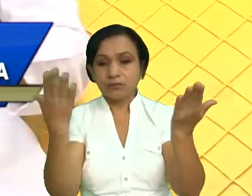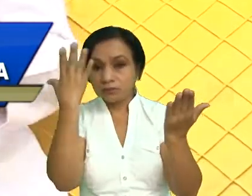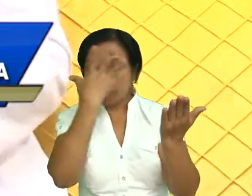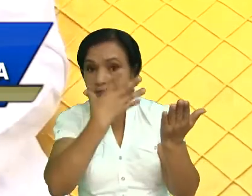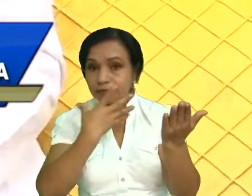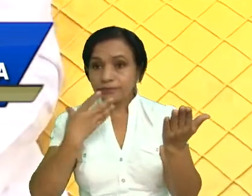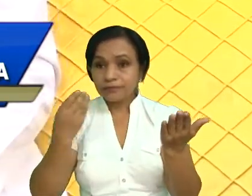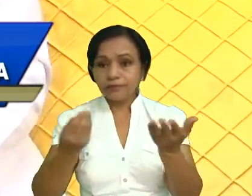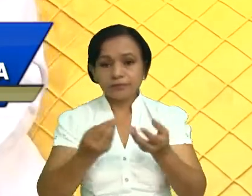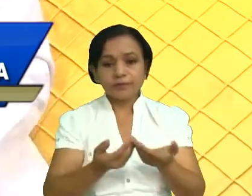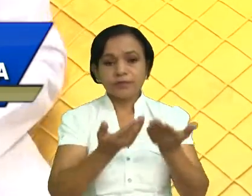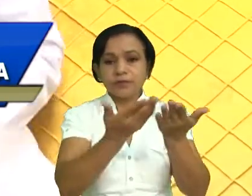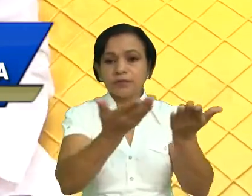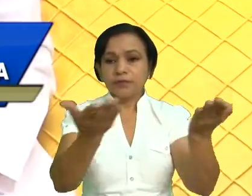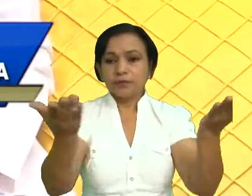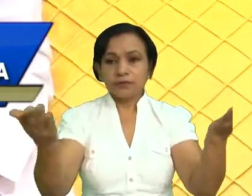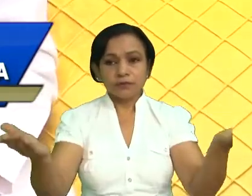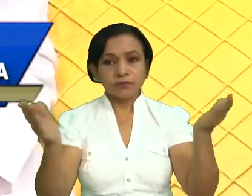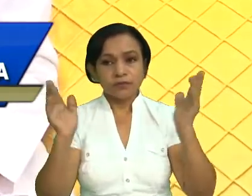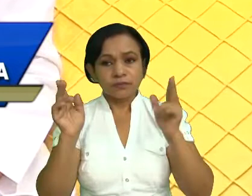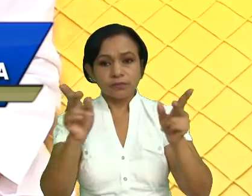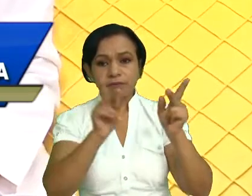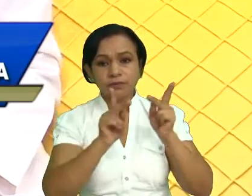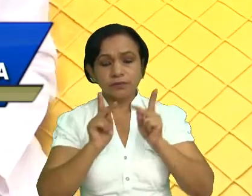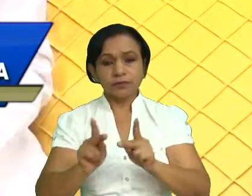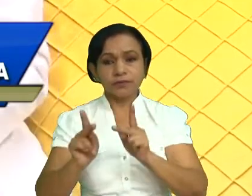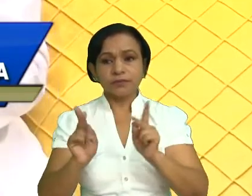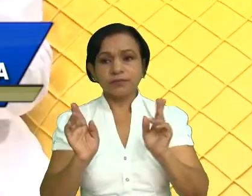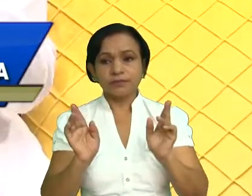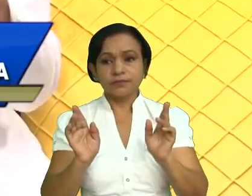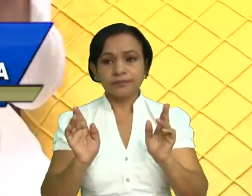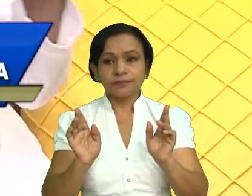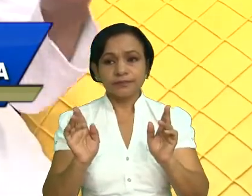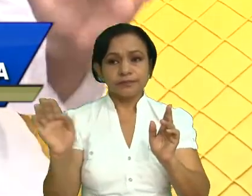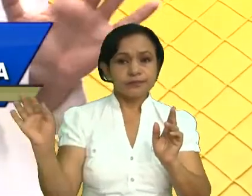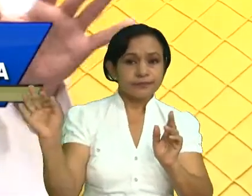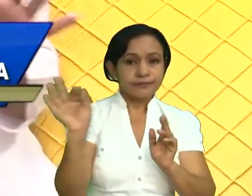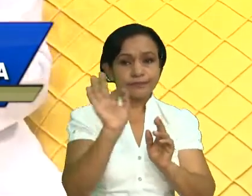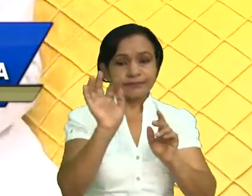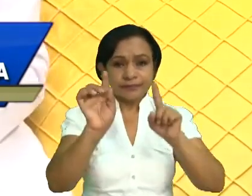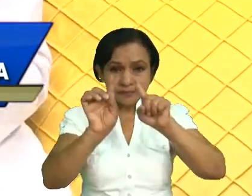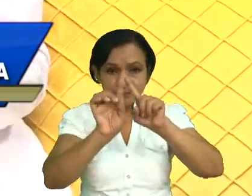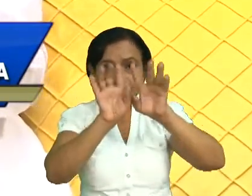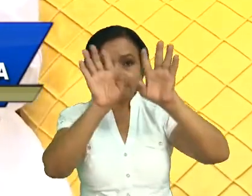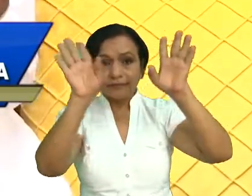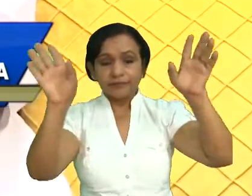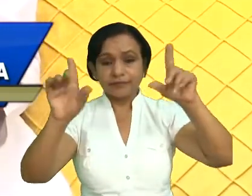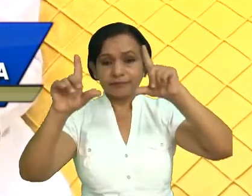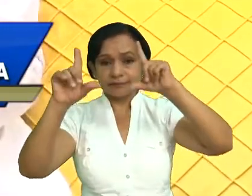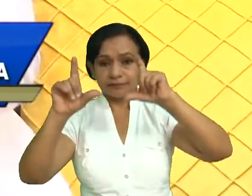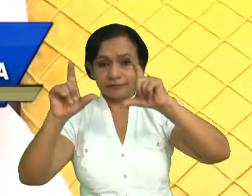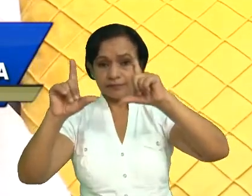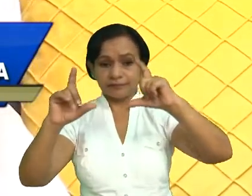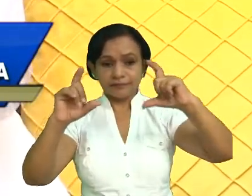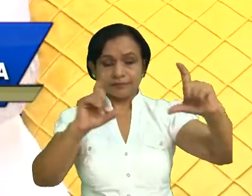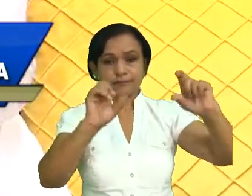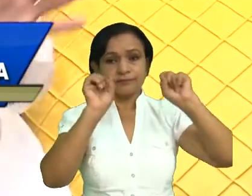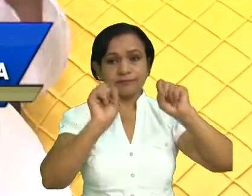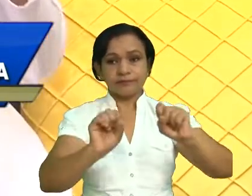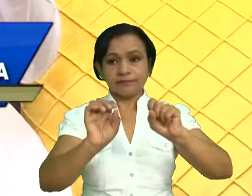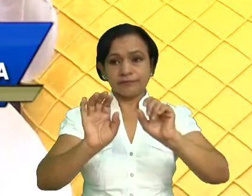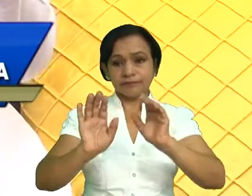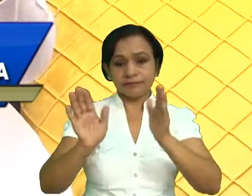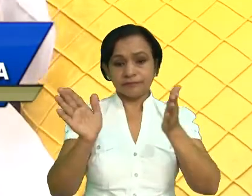estaban entregando, que lamentablemente no traje uno, pero de forma muy clara y gráfica nosotros podemos hasta pegarlo